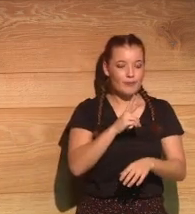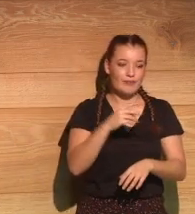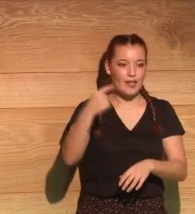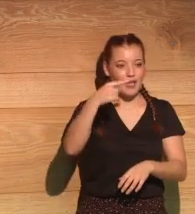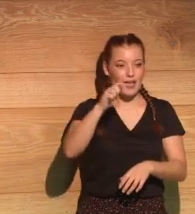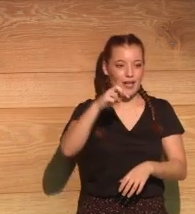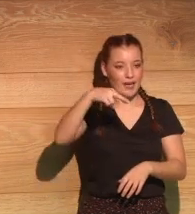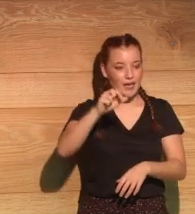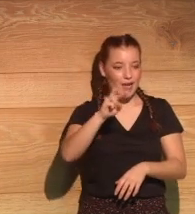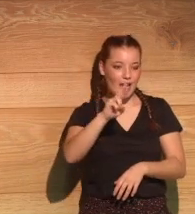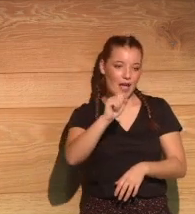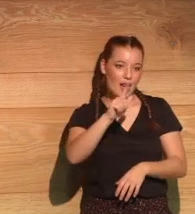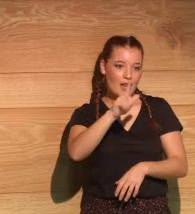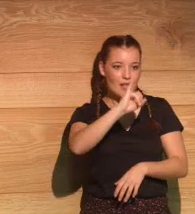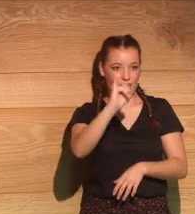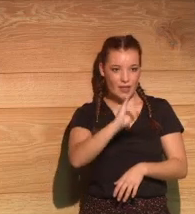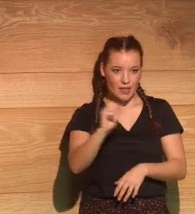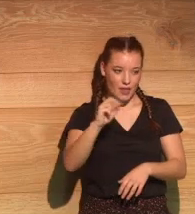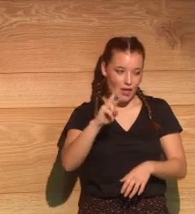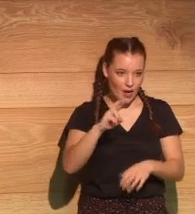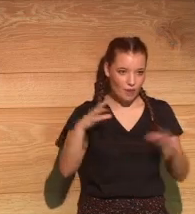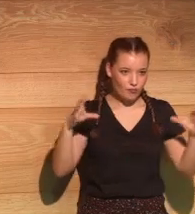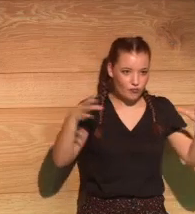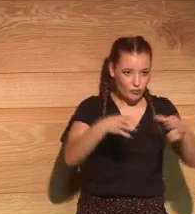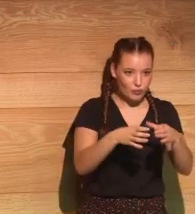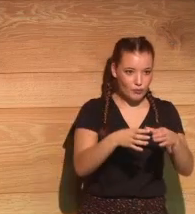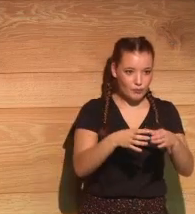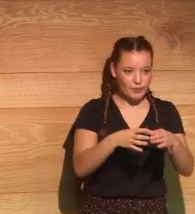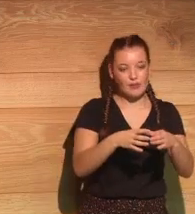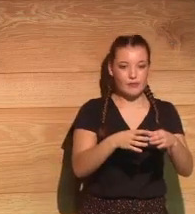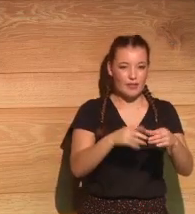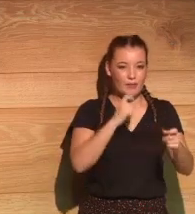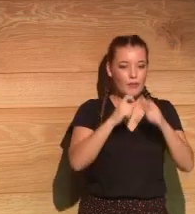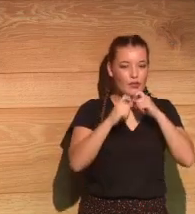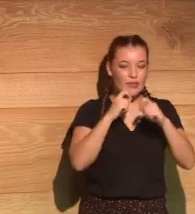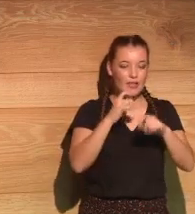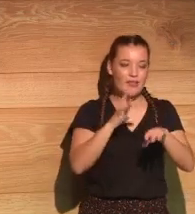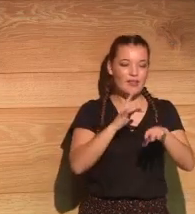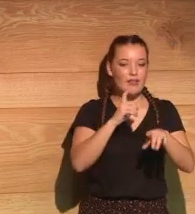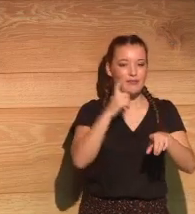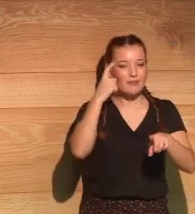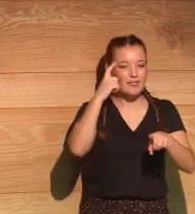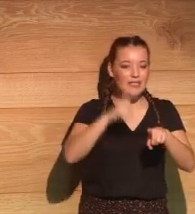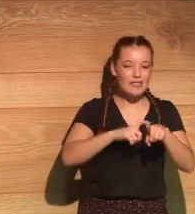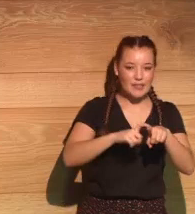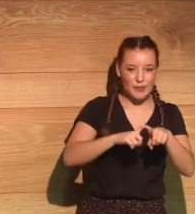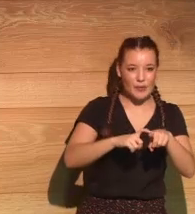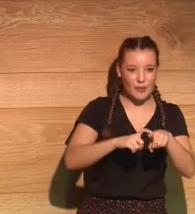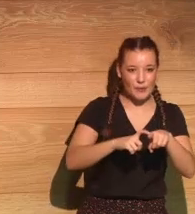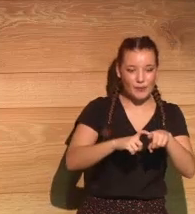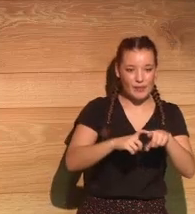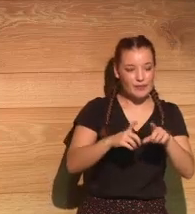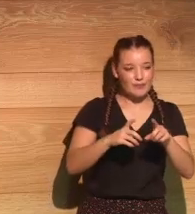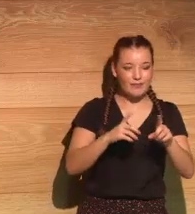generalizacionar, vamos a llamarlo así, por la vía sobre todo de la tecnología. Pero esto es algo muy típico de los periodistas, como quieren incorporar en los medios de comunicación